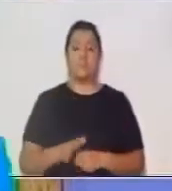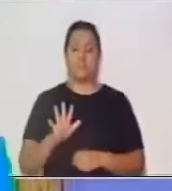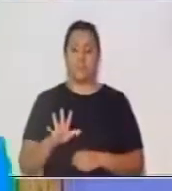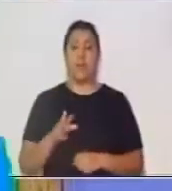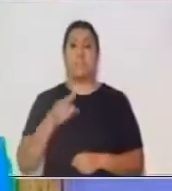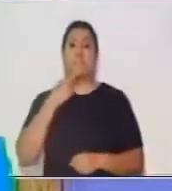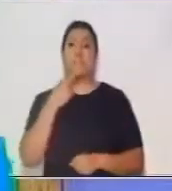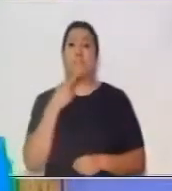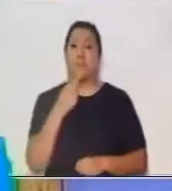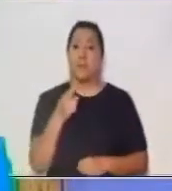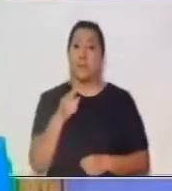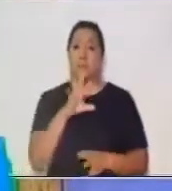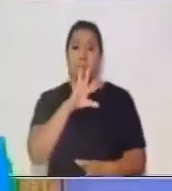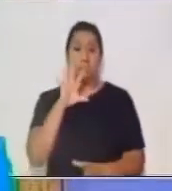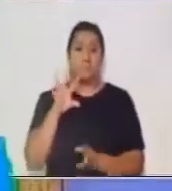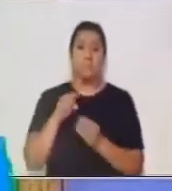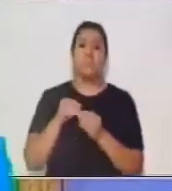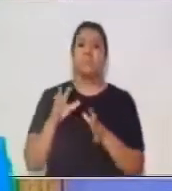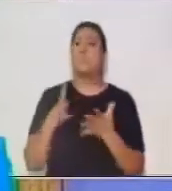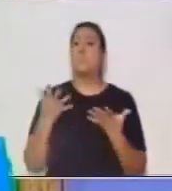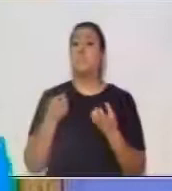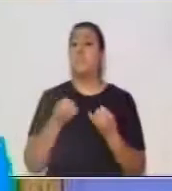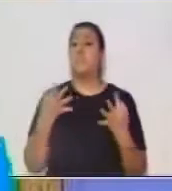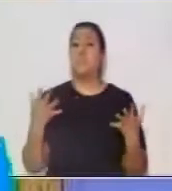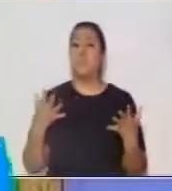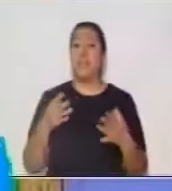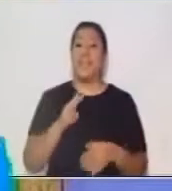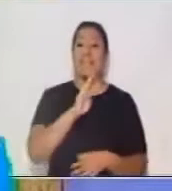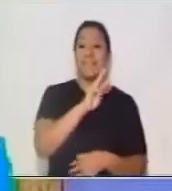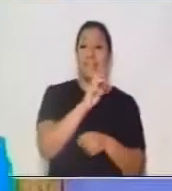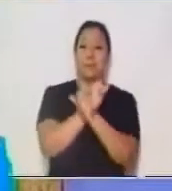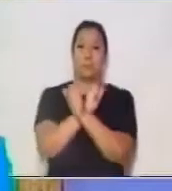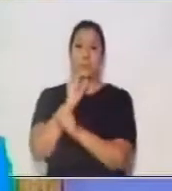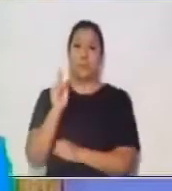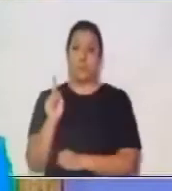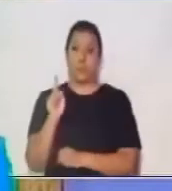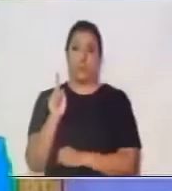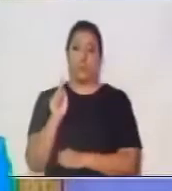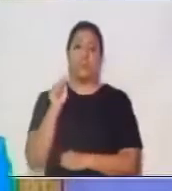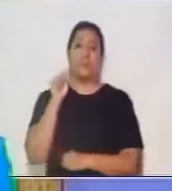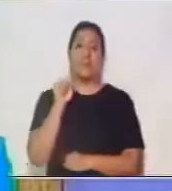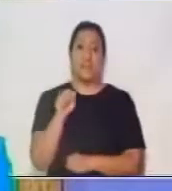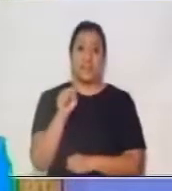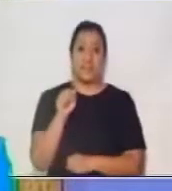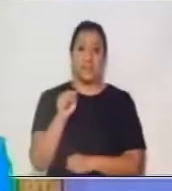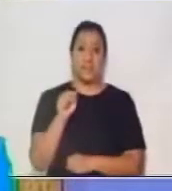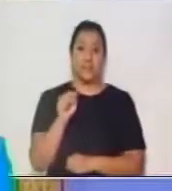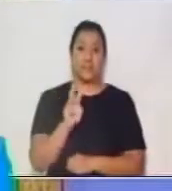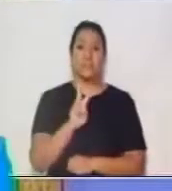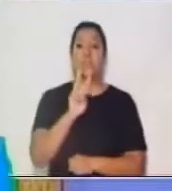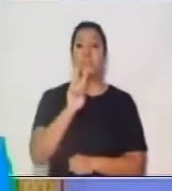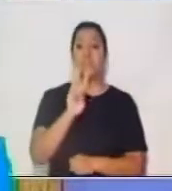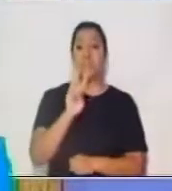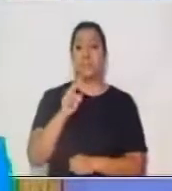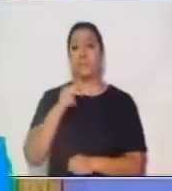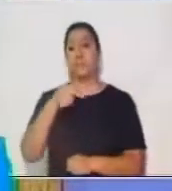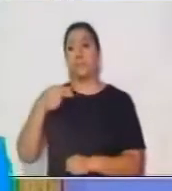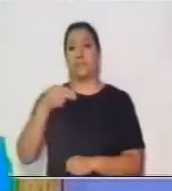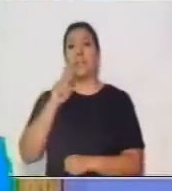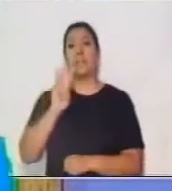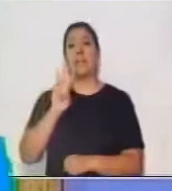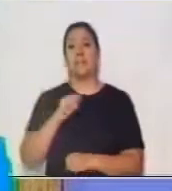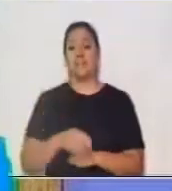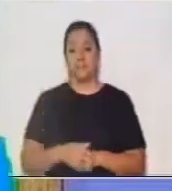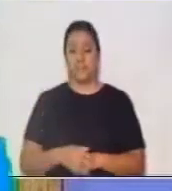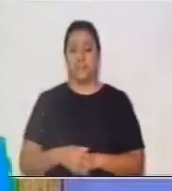Javi? Parece que solamente te quieres asustar conmigo. Dijiste que ibas a ser paciente. O sea, no te importa lo que te